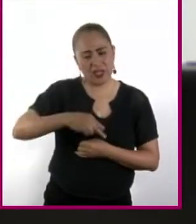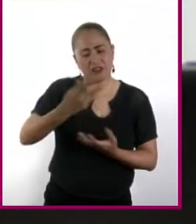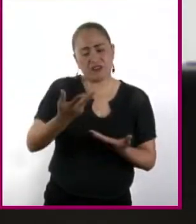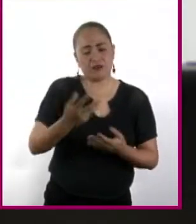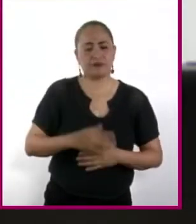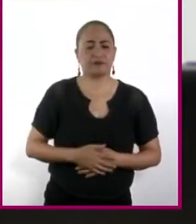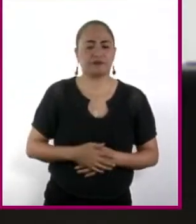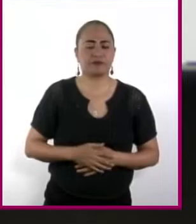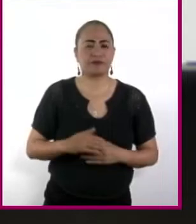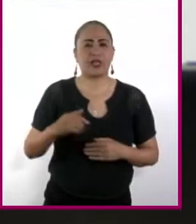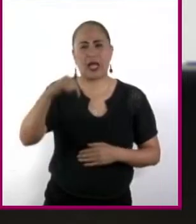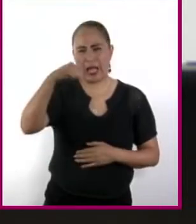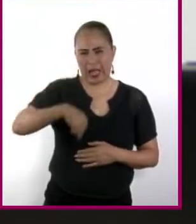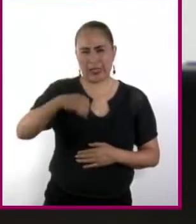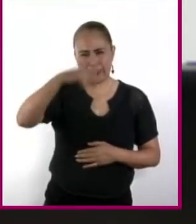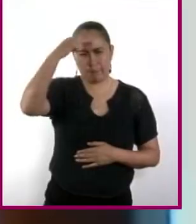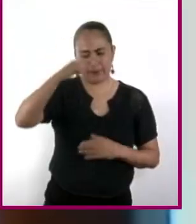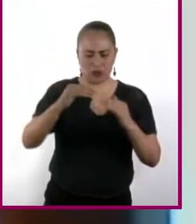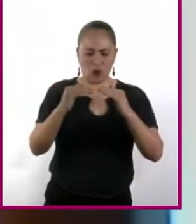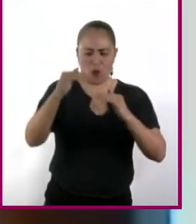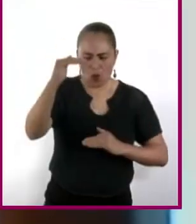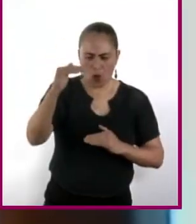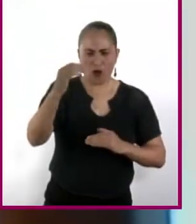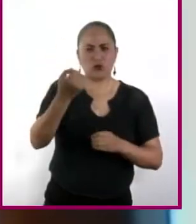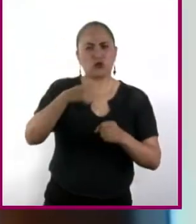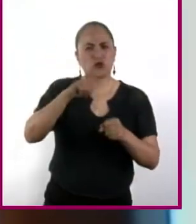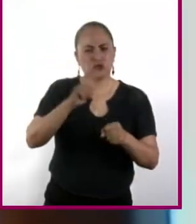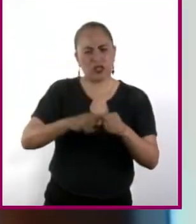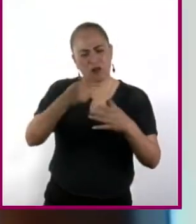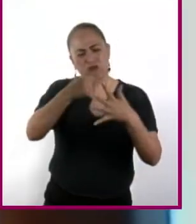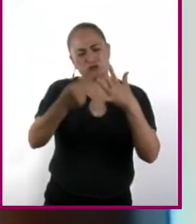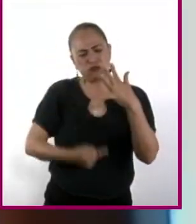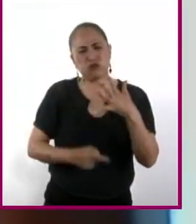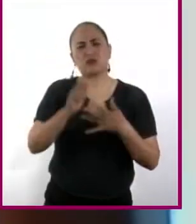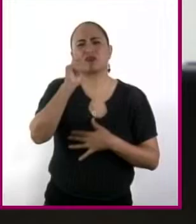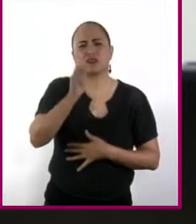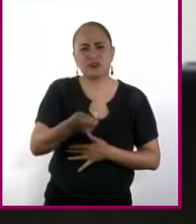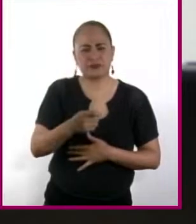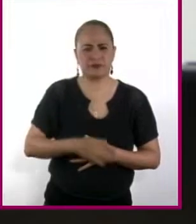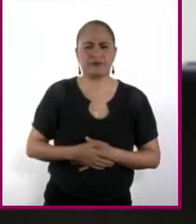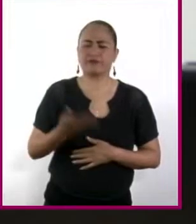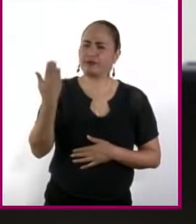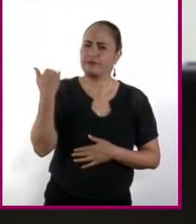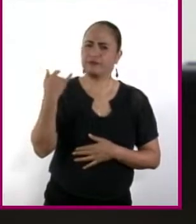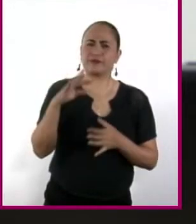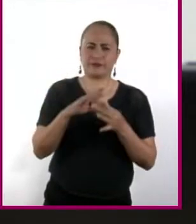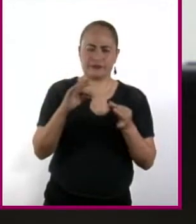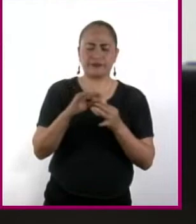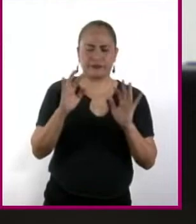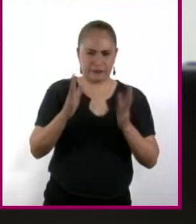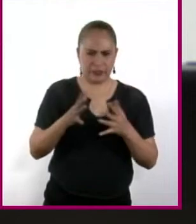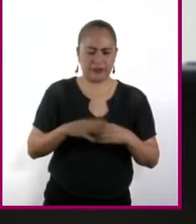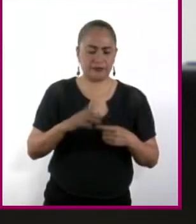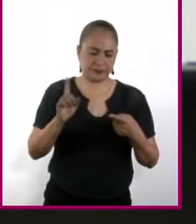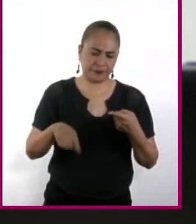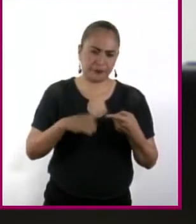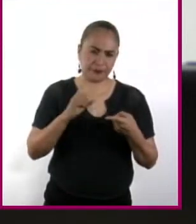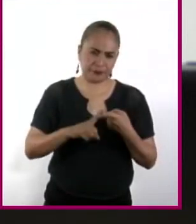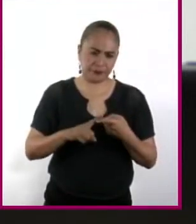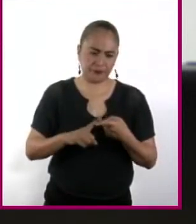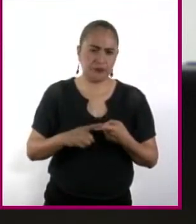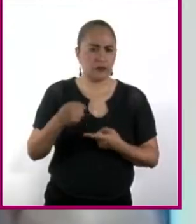son las inequidades sociales en México? Pues todos los que he mencionado. Por una parte